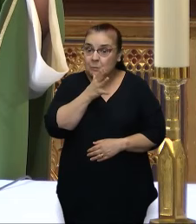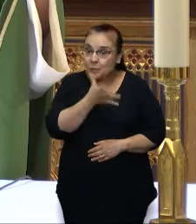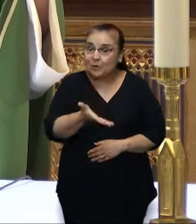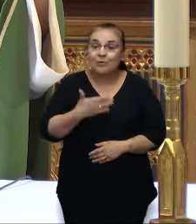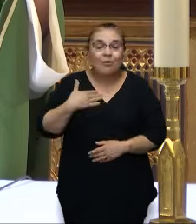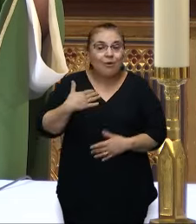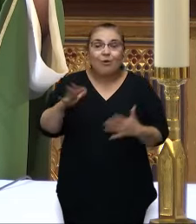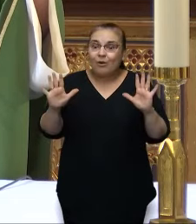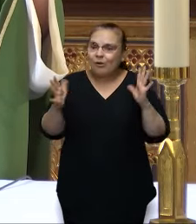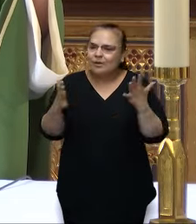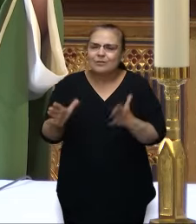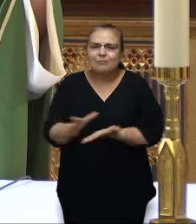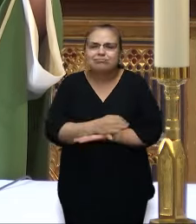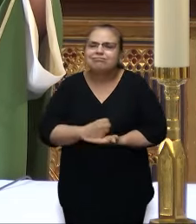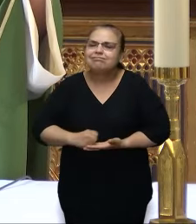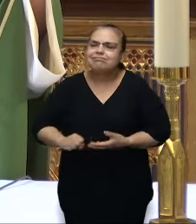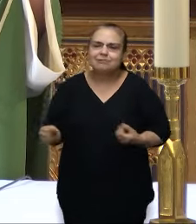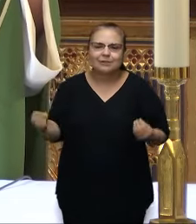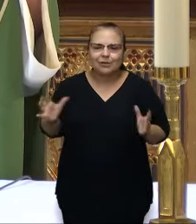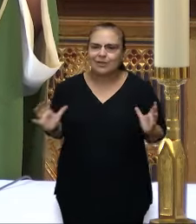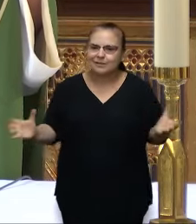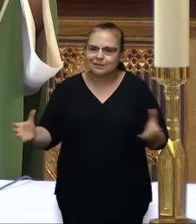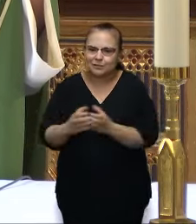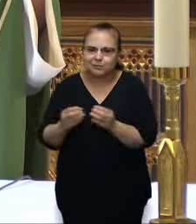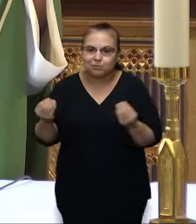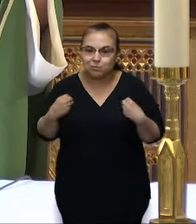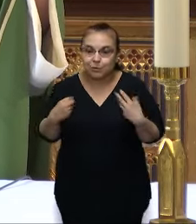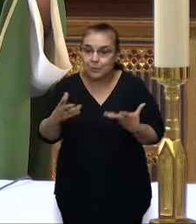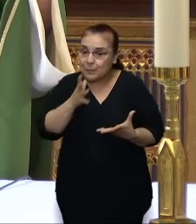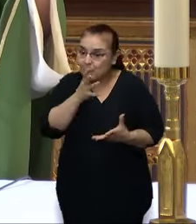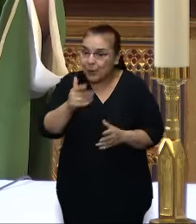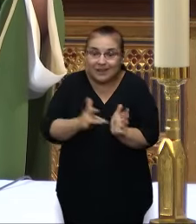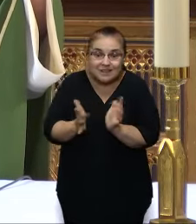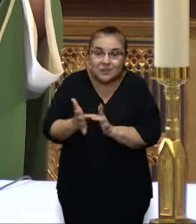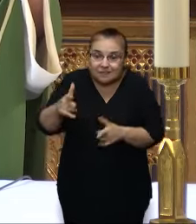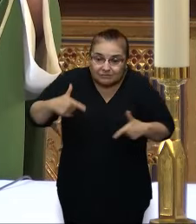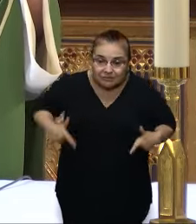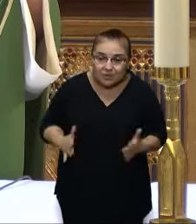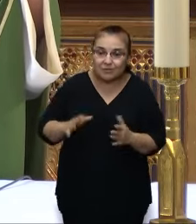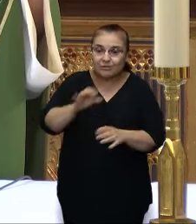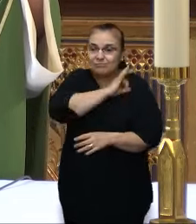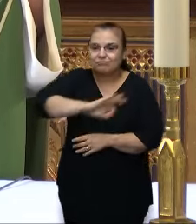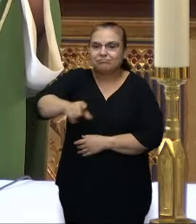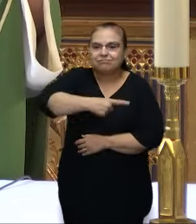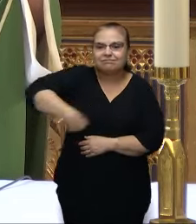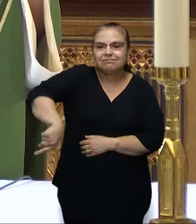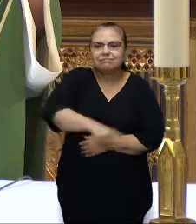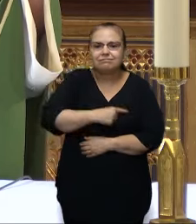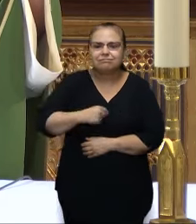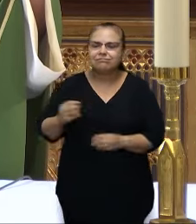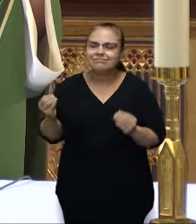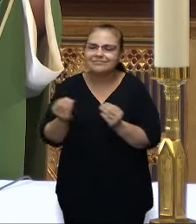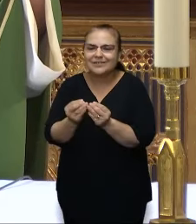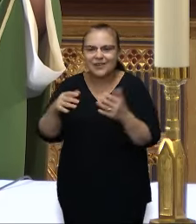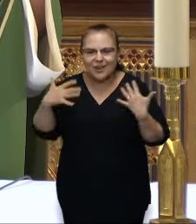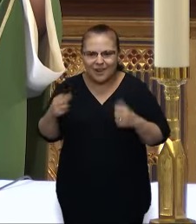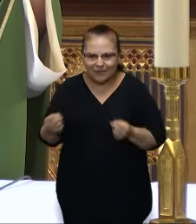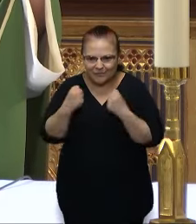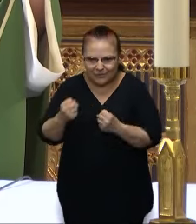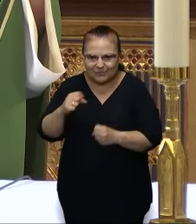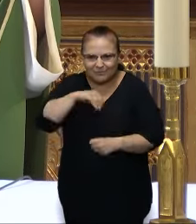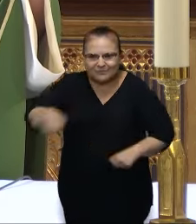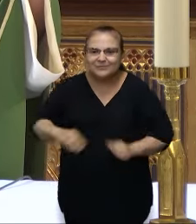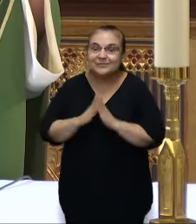razón te alaban todas tus criaturas ya que por Jesucristo tu hijo Señor nuestro con la fuerza del Espíritu